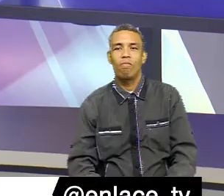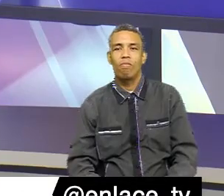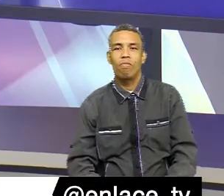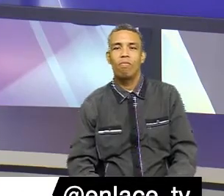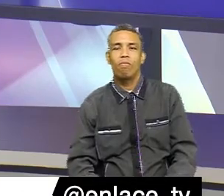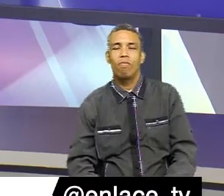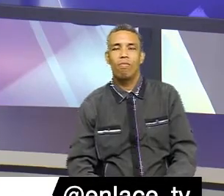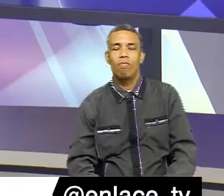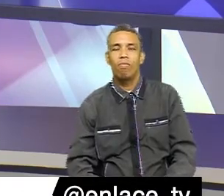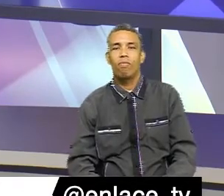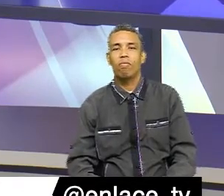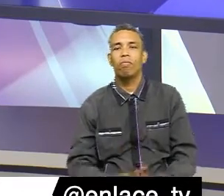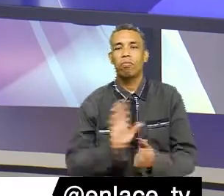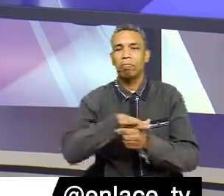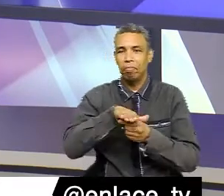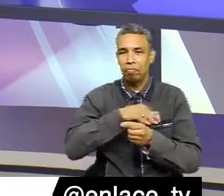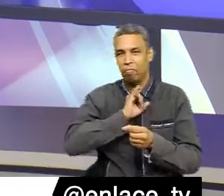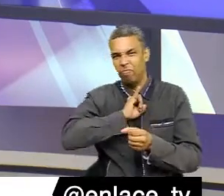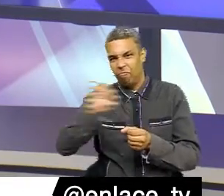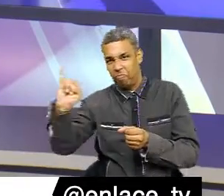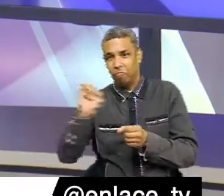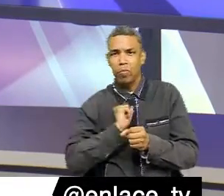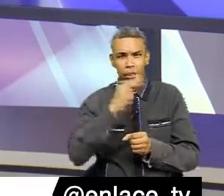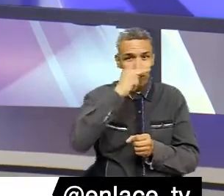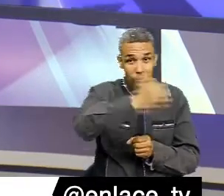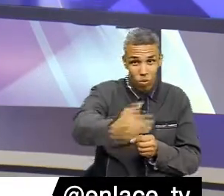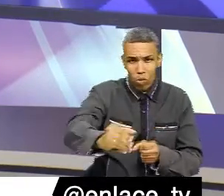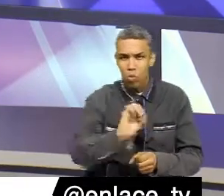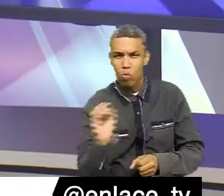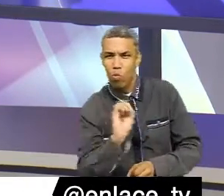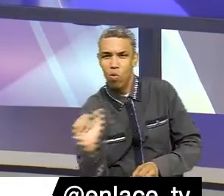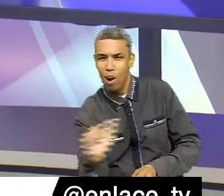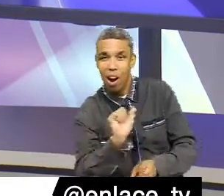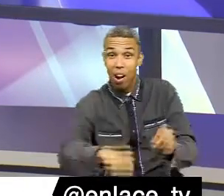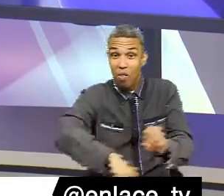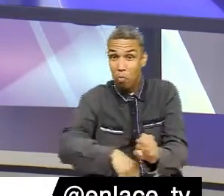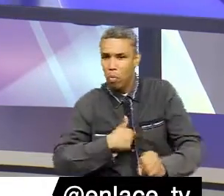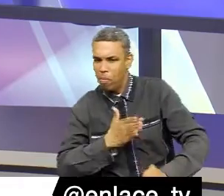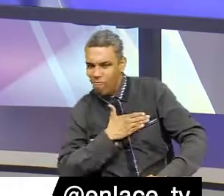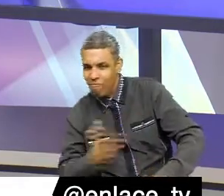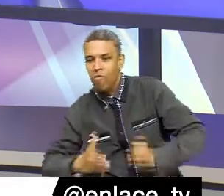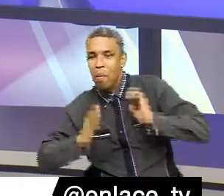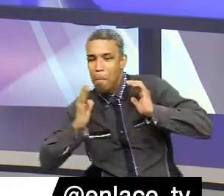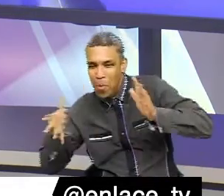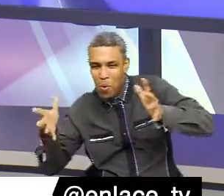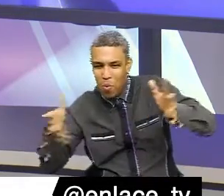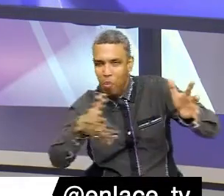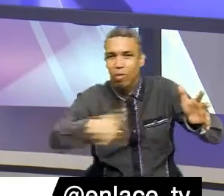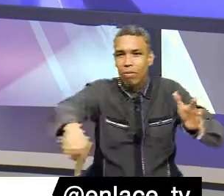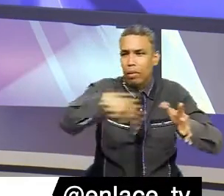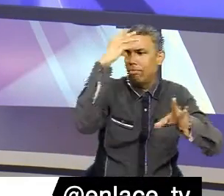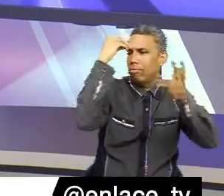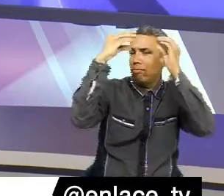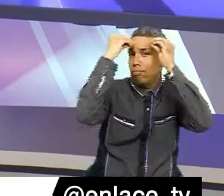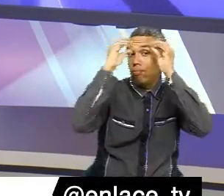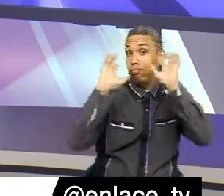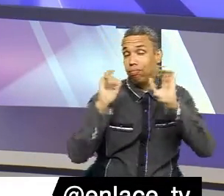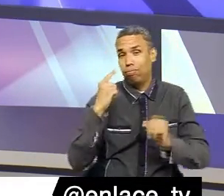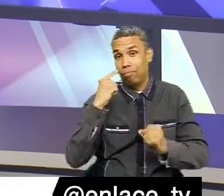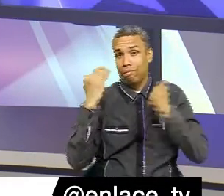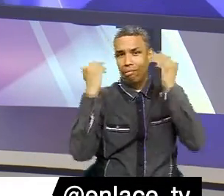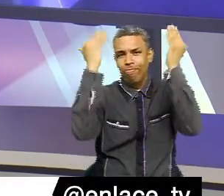La vereda de la Independencia continúa formando niños y niñas en la disciplina del fútbol. Este semillero se ha convertido en uno de los favoritos de los torneos